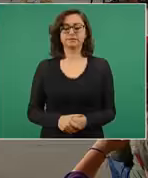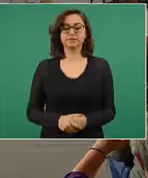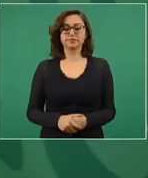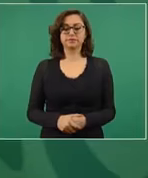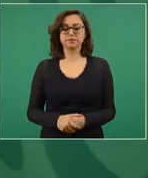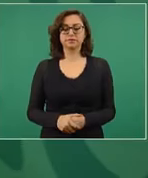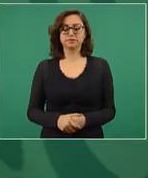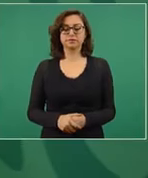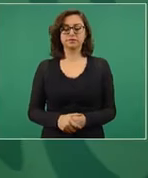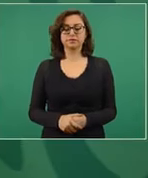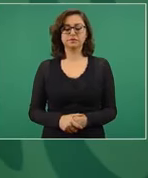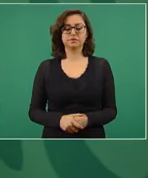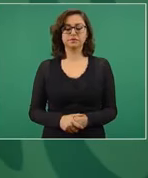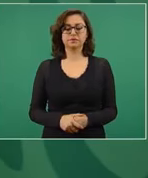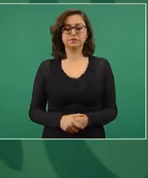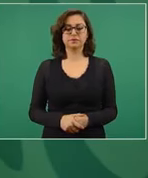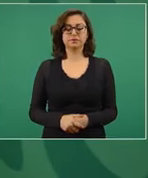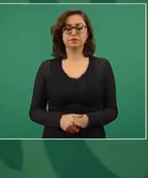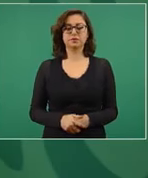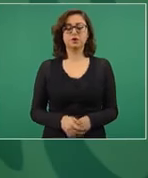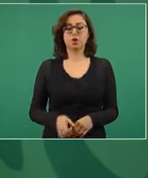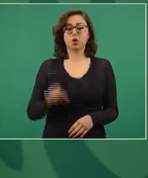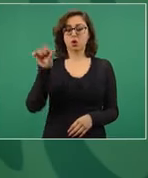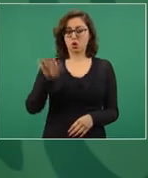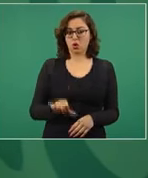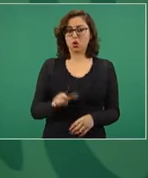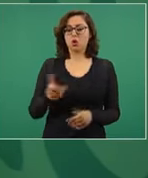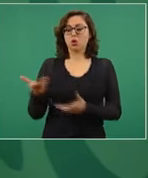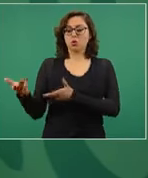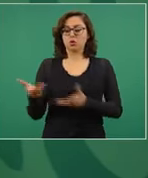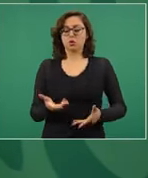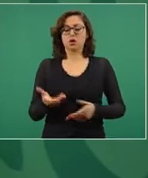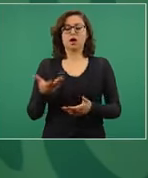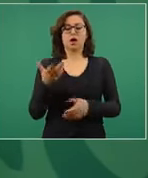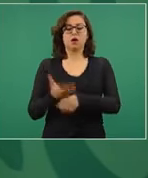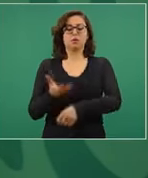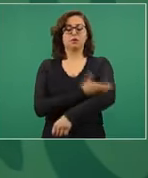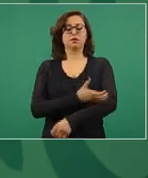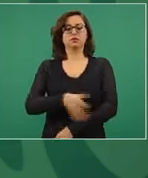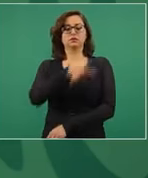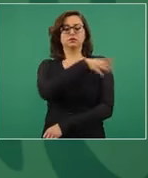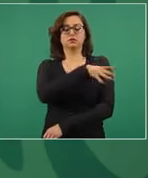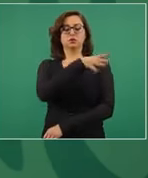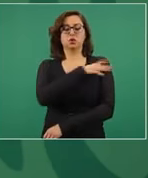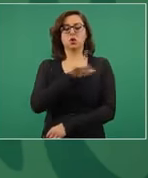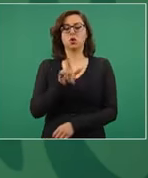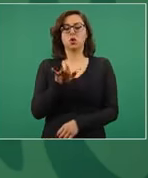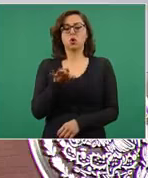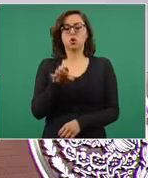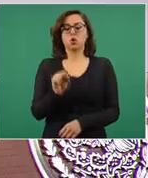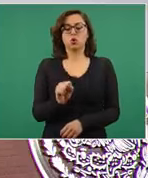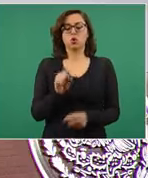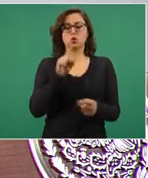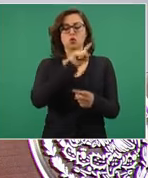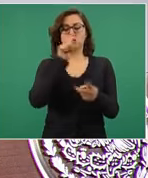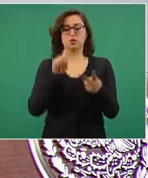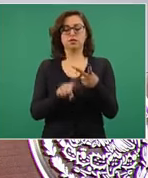intervenciones serán del general Luis Rodríguez Bucio, del comandante de la Guardia